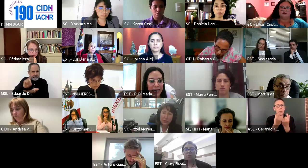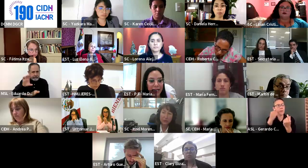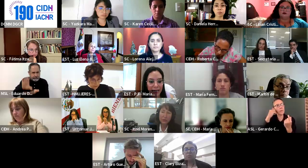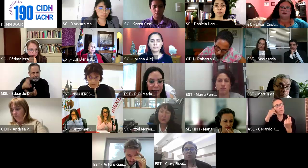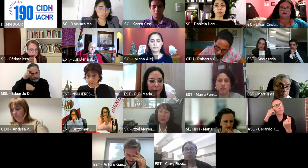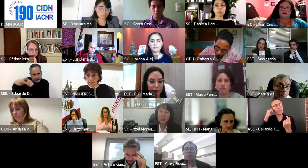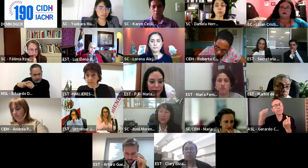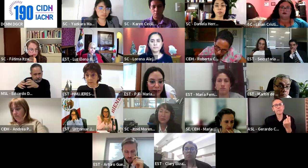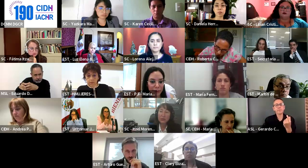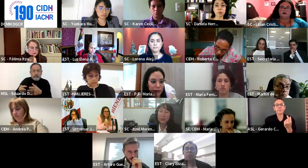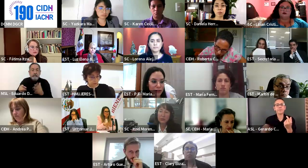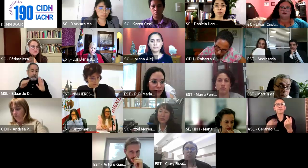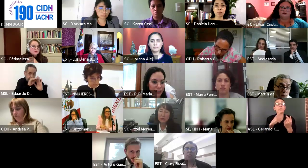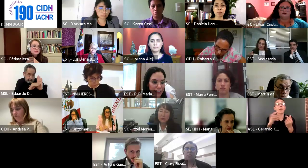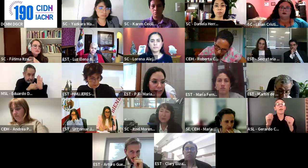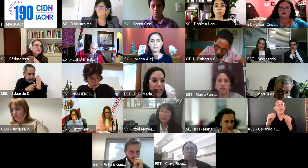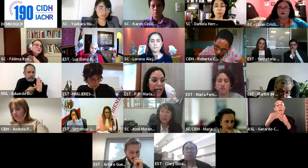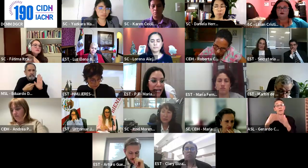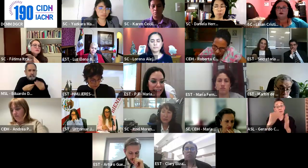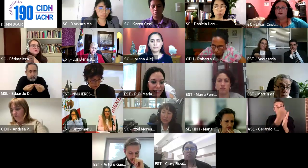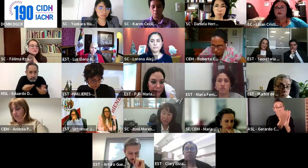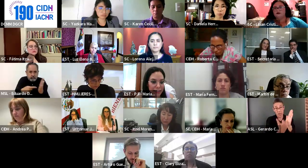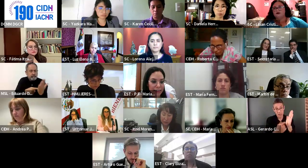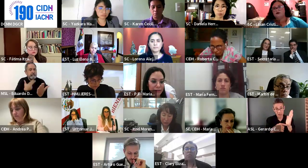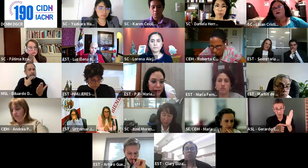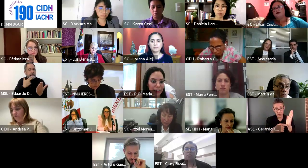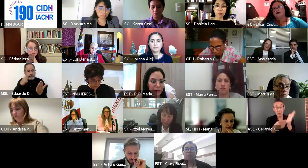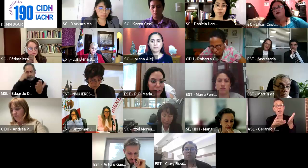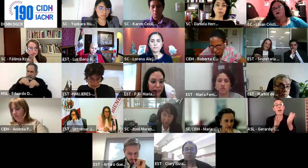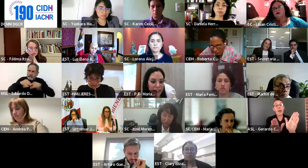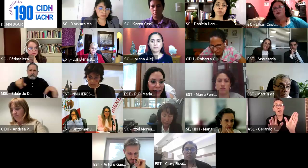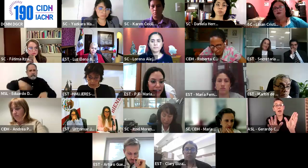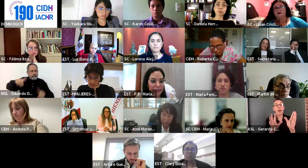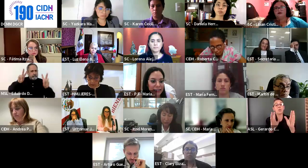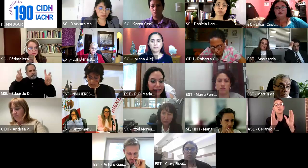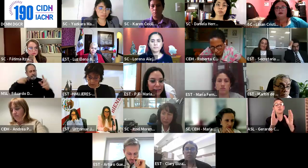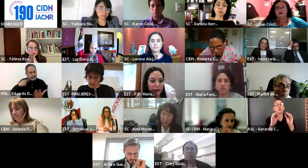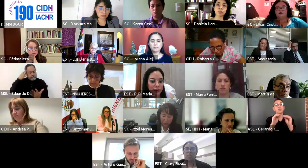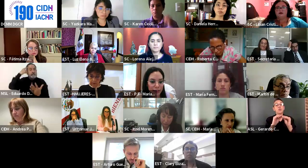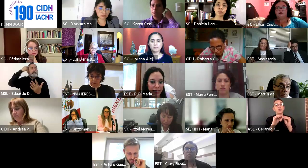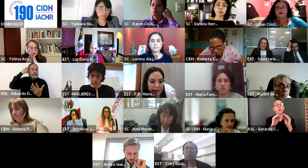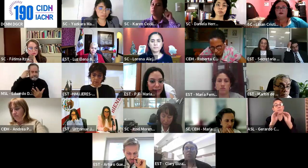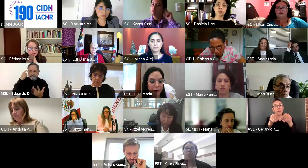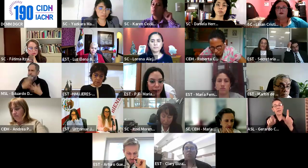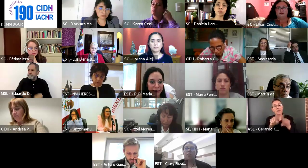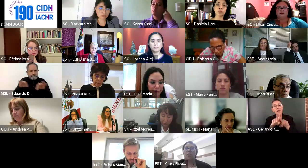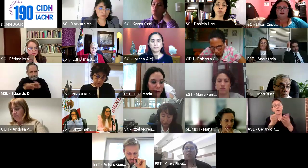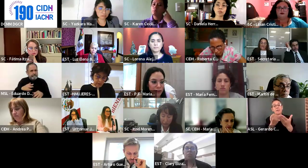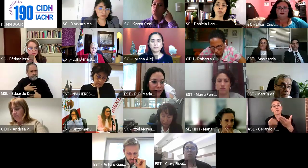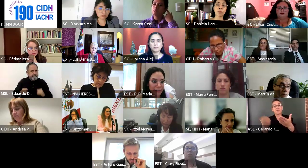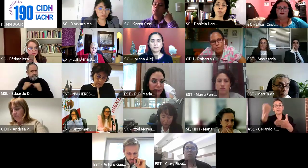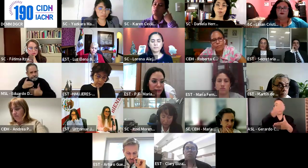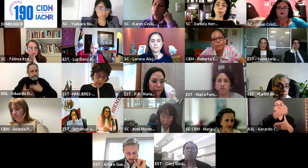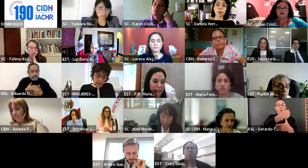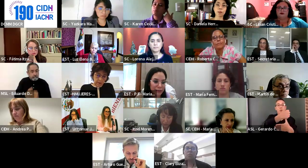Discapacidad. La guía permitió posicionar el tema dentro de las prioridades institucionales y con el tiempo